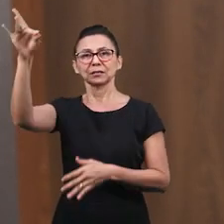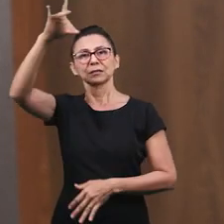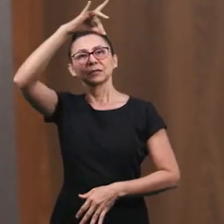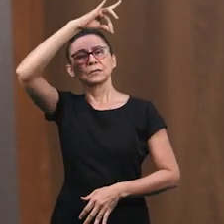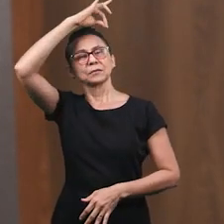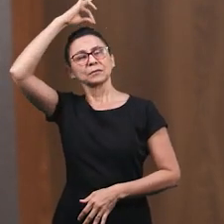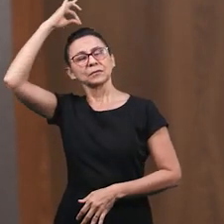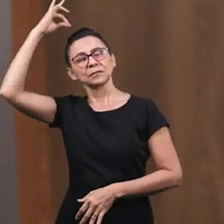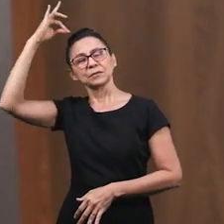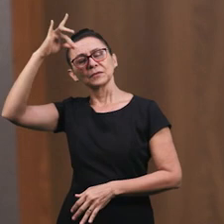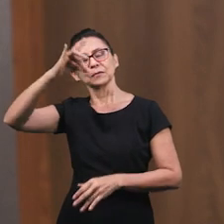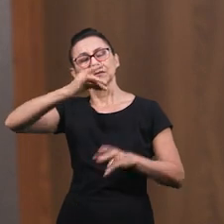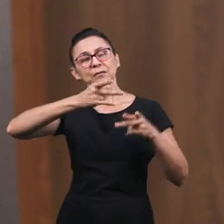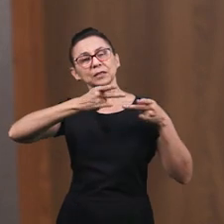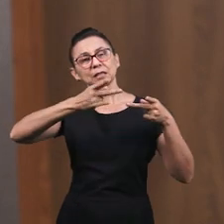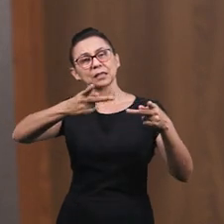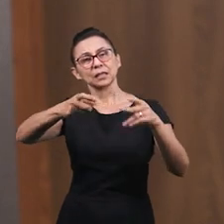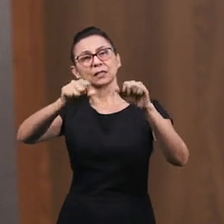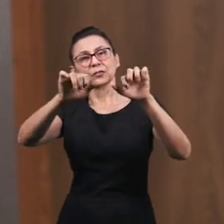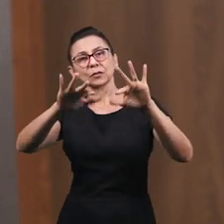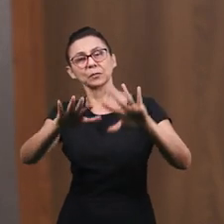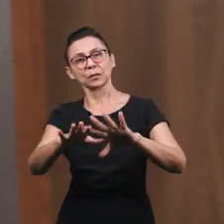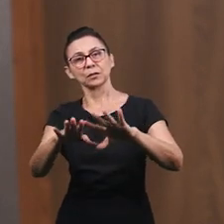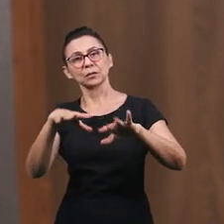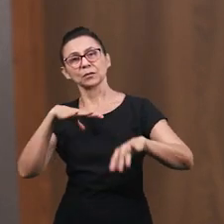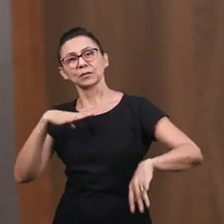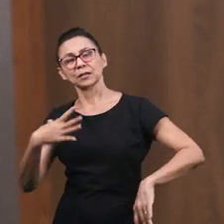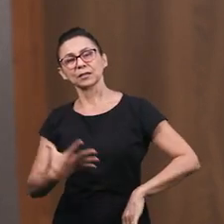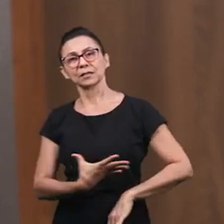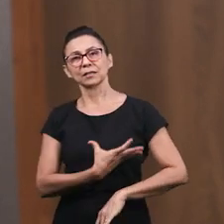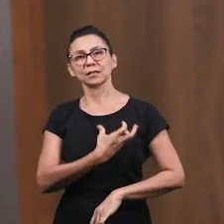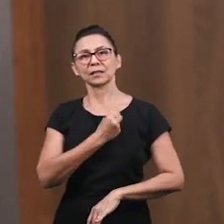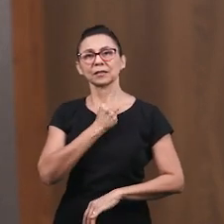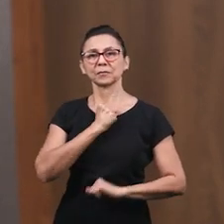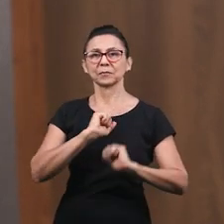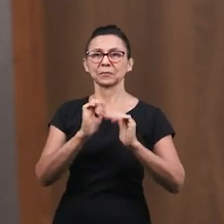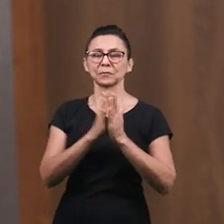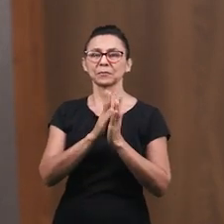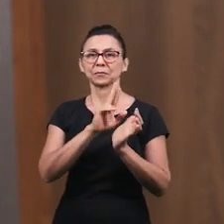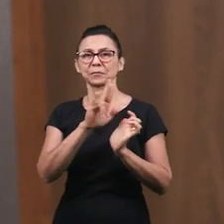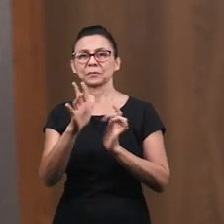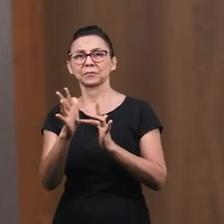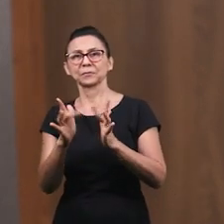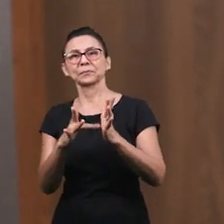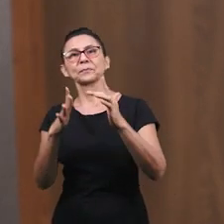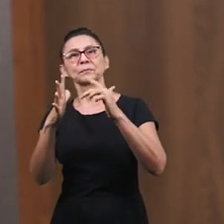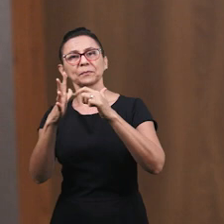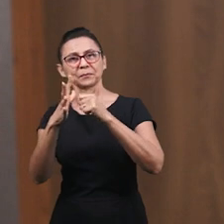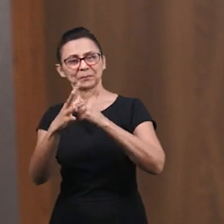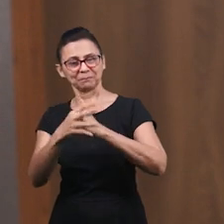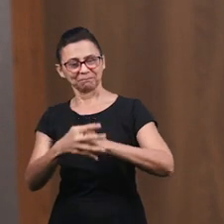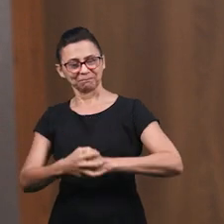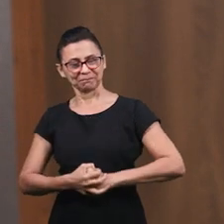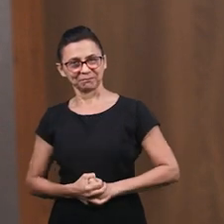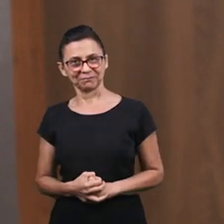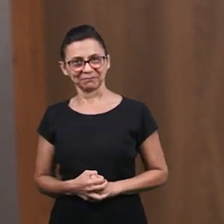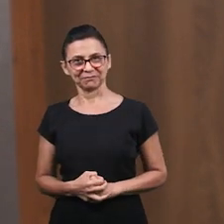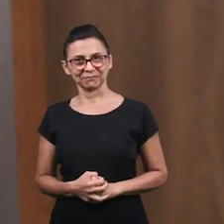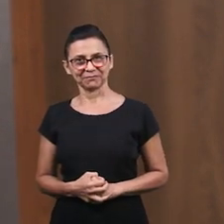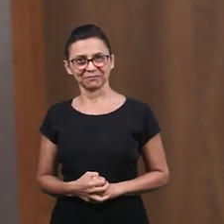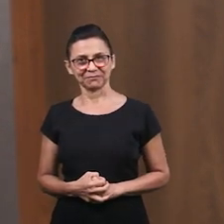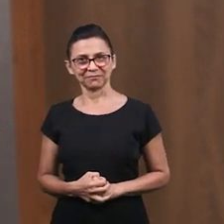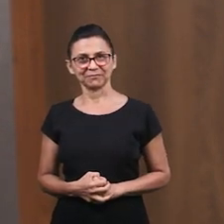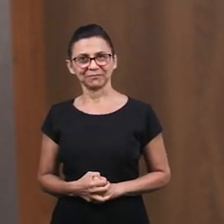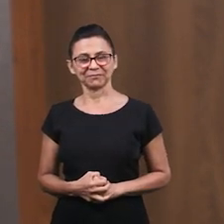clase. Que tu Espíritu Santo entre en las casas para dar salvación a tu pueblo. Nosotros oramos en nombre de Jesús. Amén.